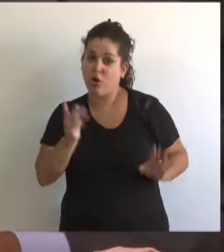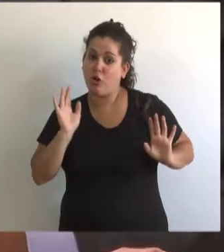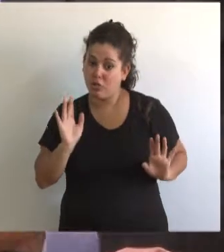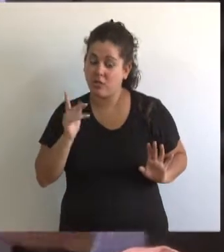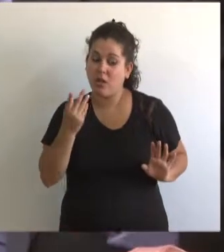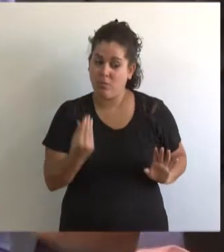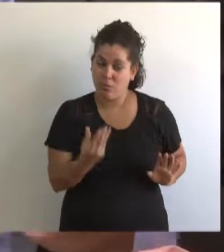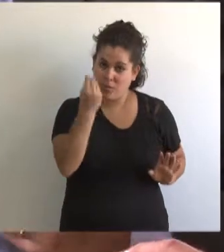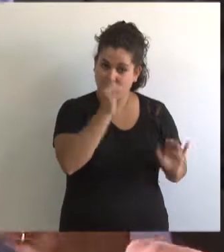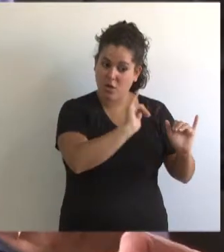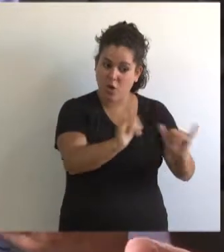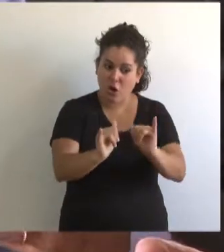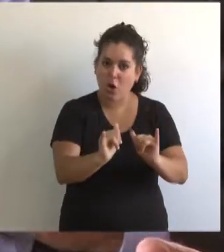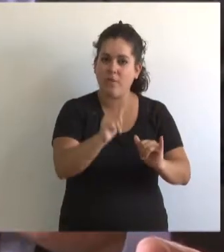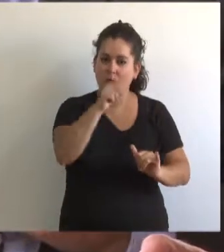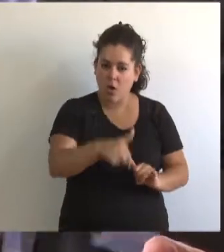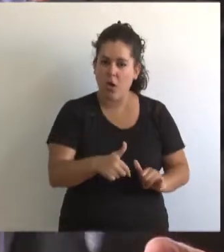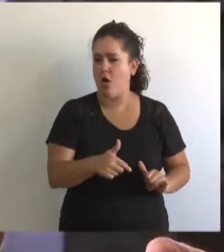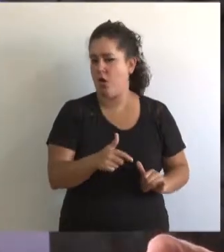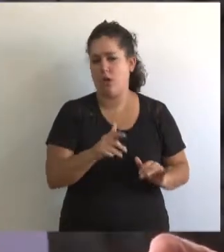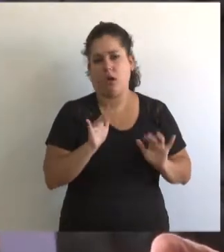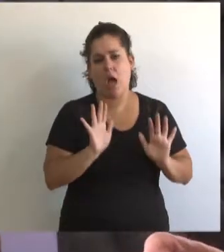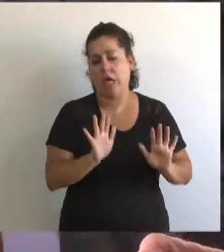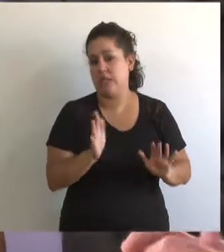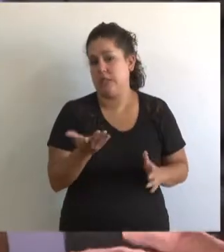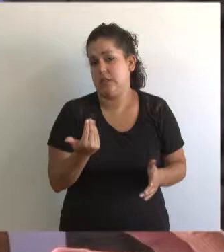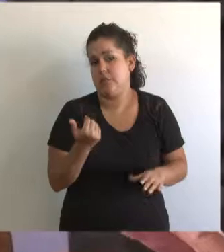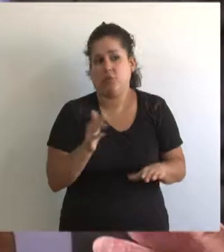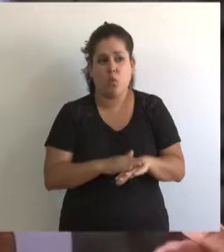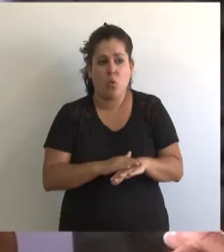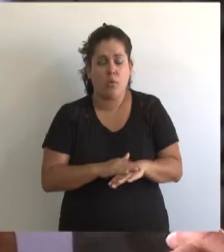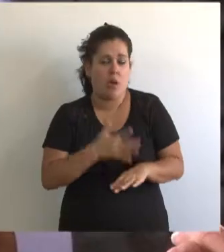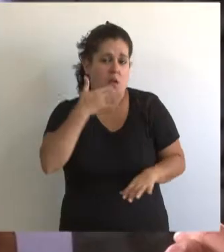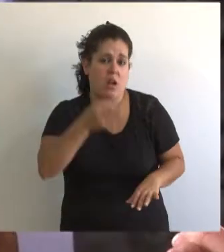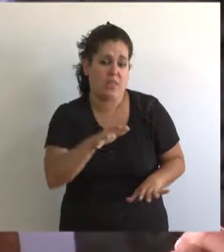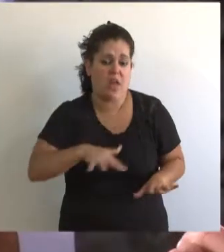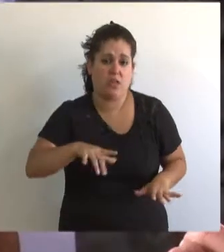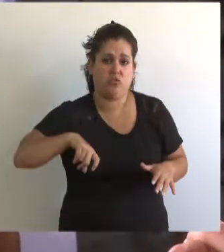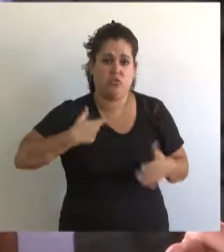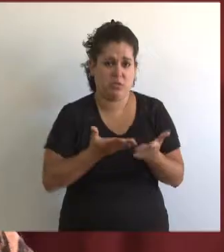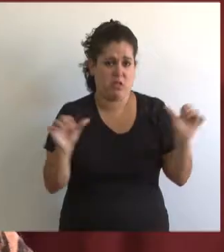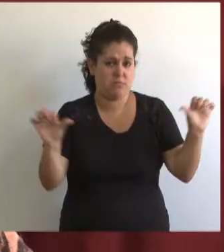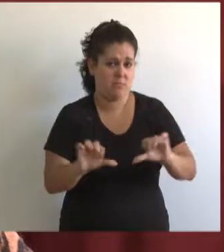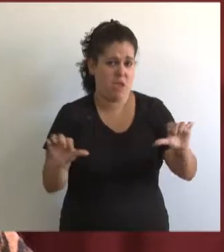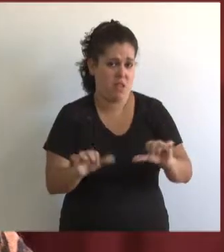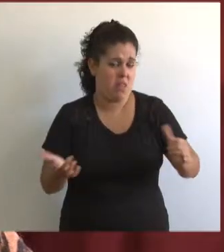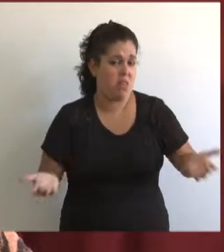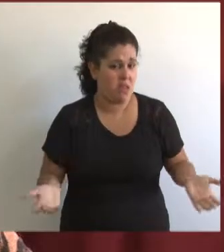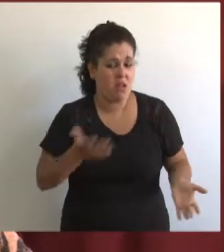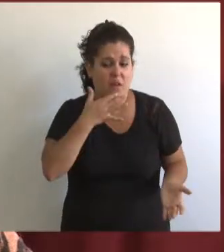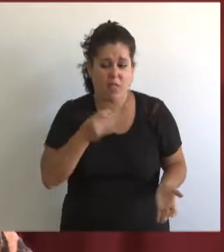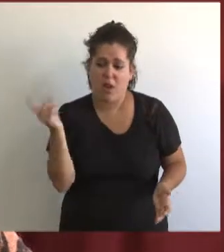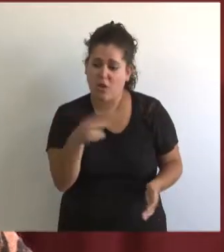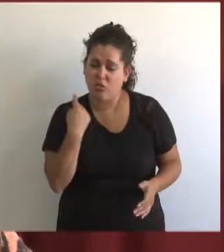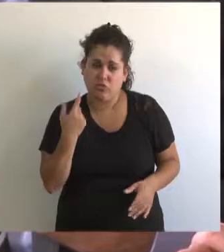que muchos de los jóvenes hoy están condicionados por la realidad social y la verdad que como